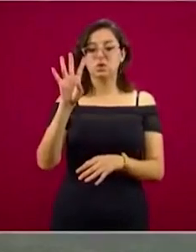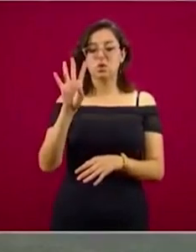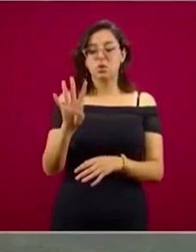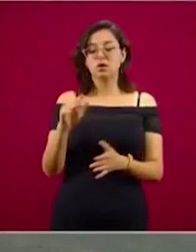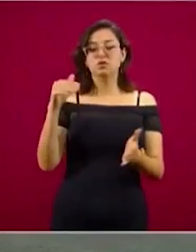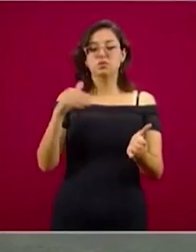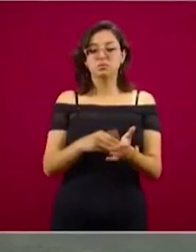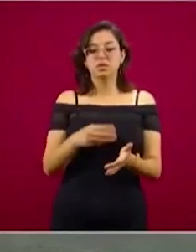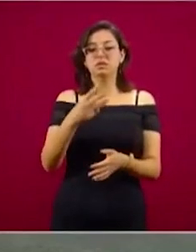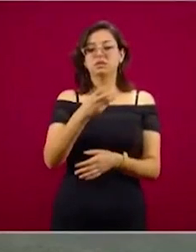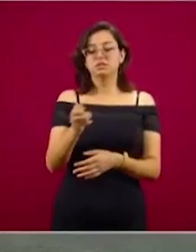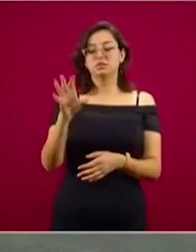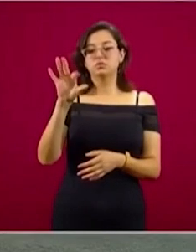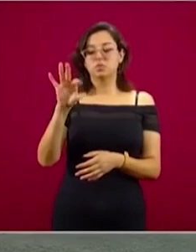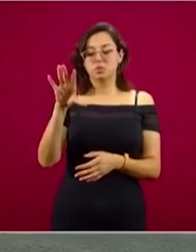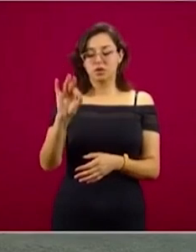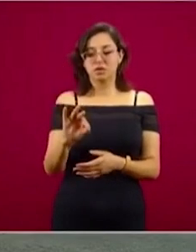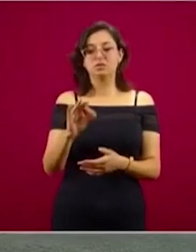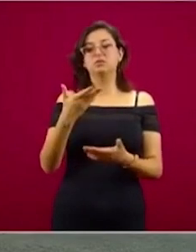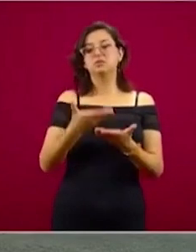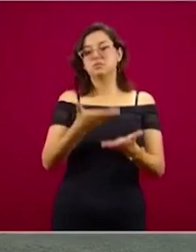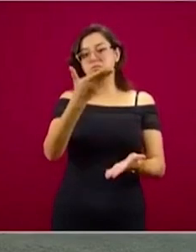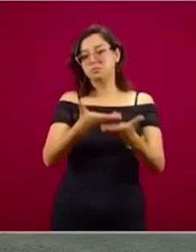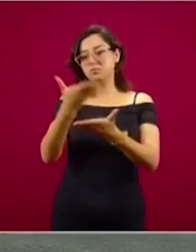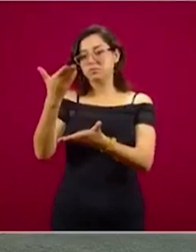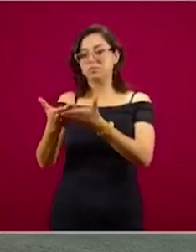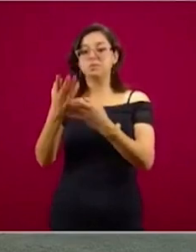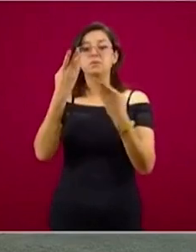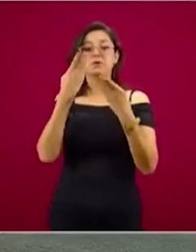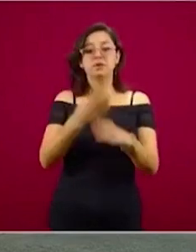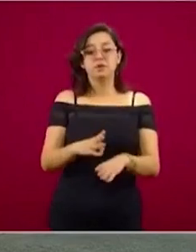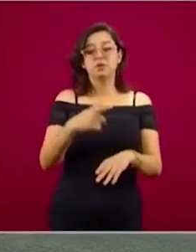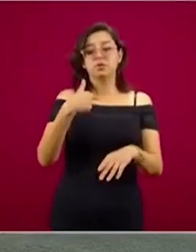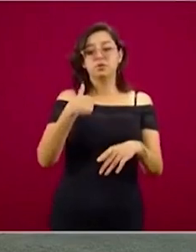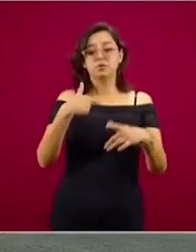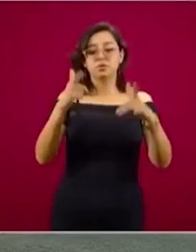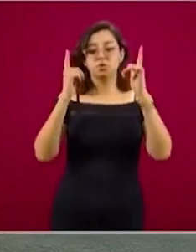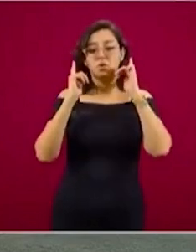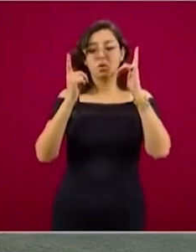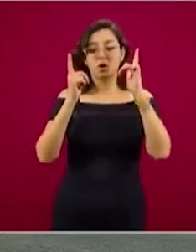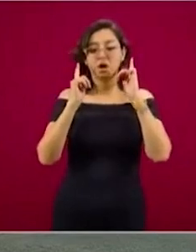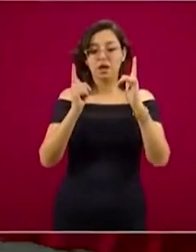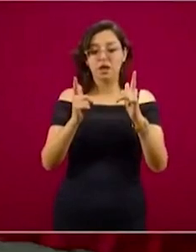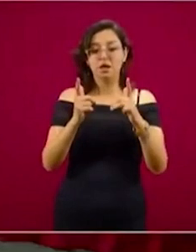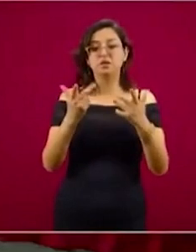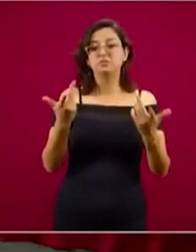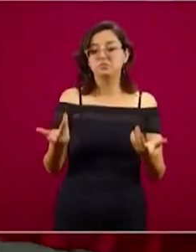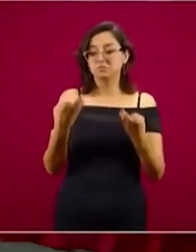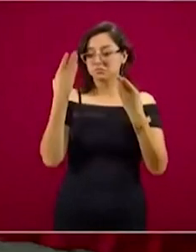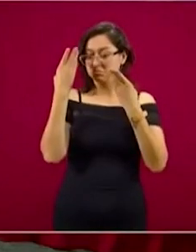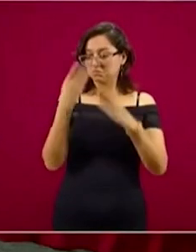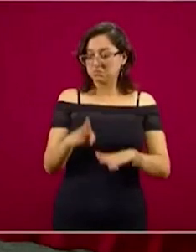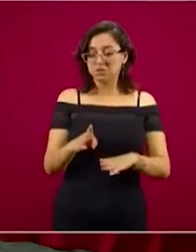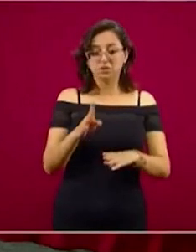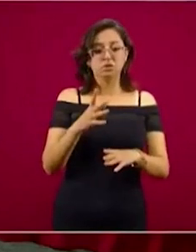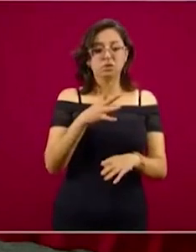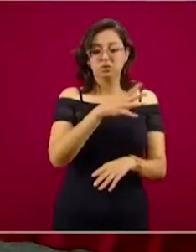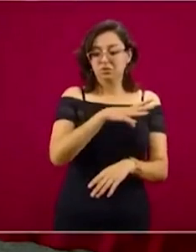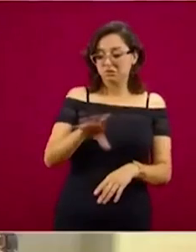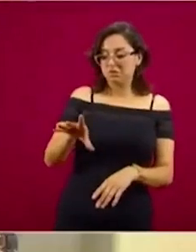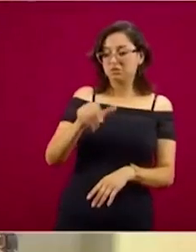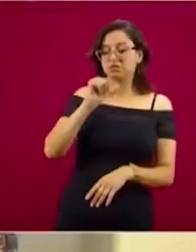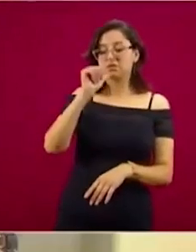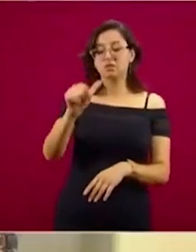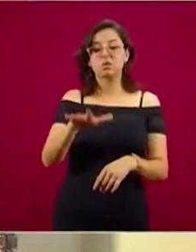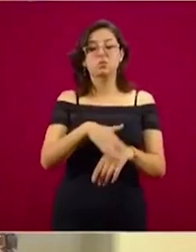304.340 cuentas activas ya. Aquí lo que esperamos es que no haya, por ejemplo, ningún rechazo bancario, ya que estas cuentas en su